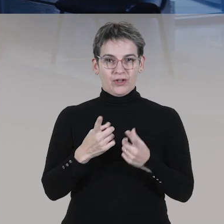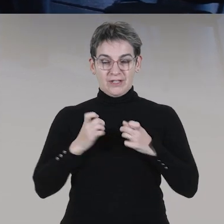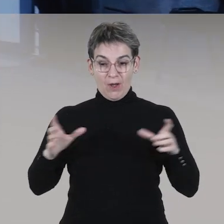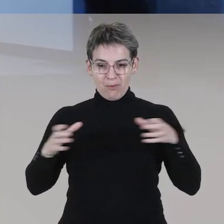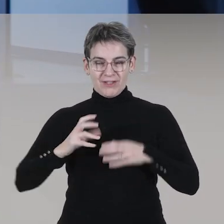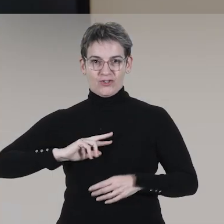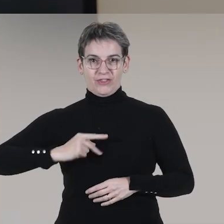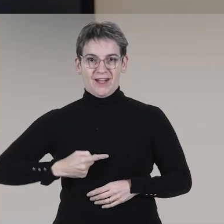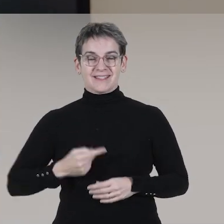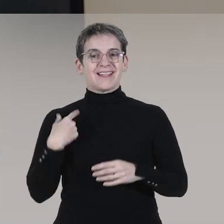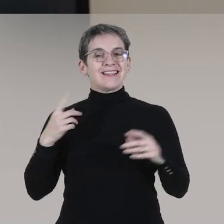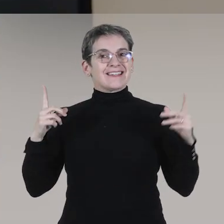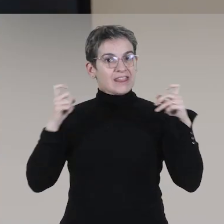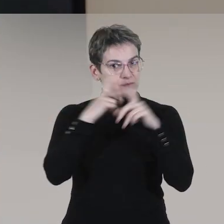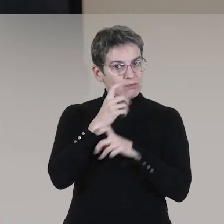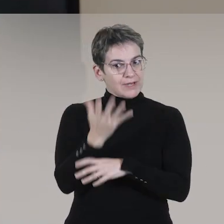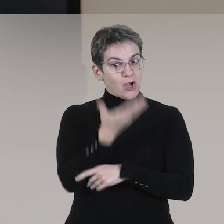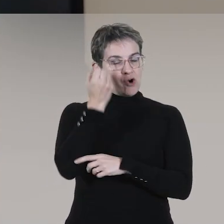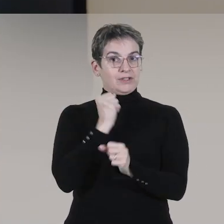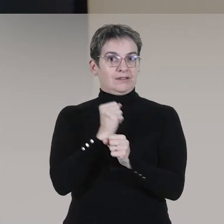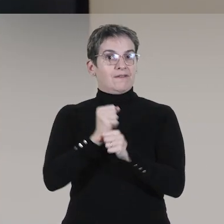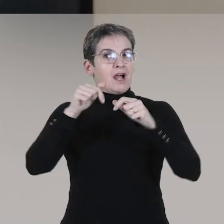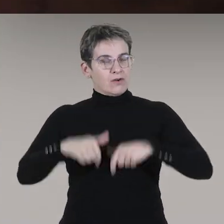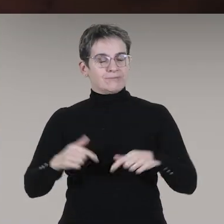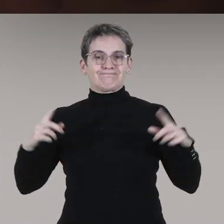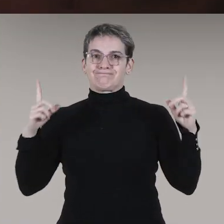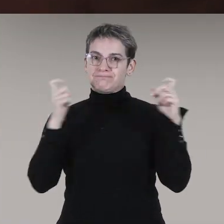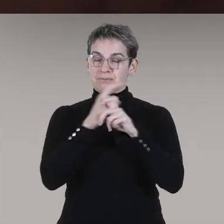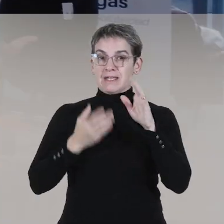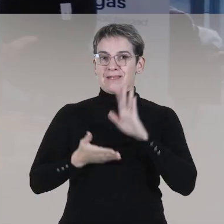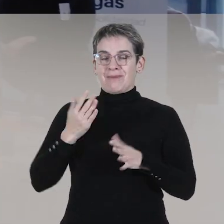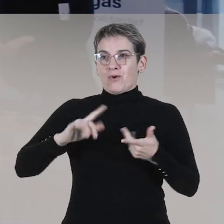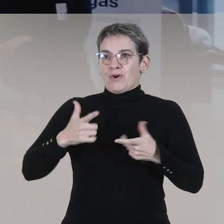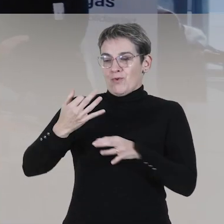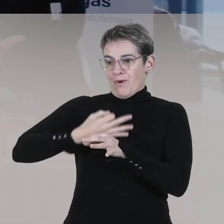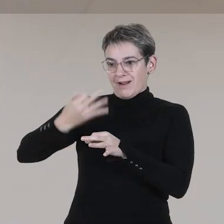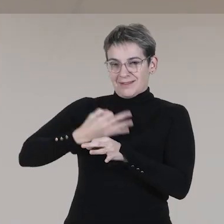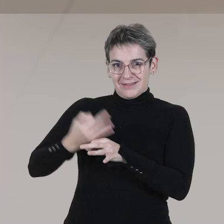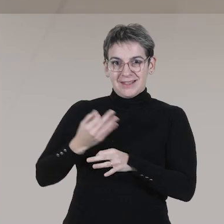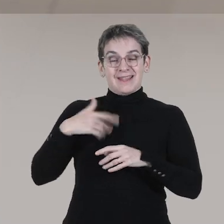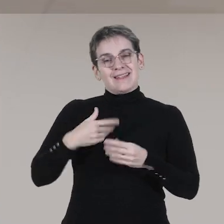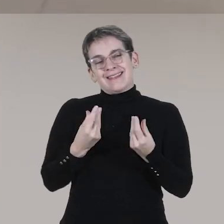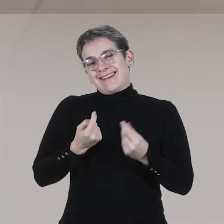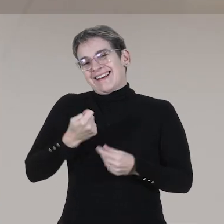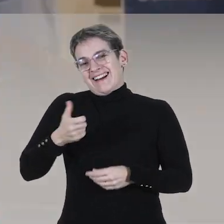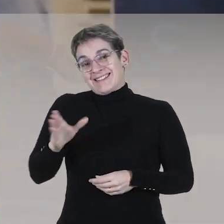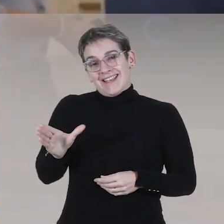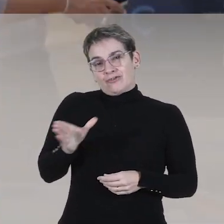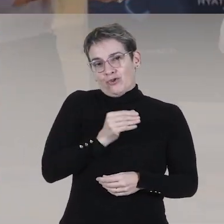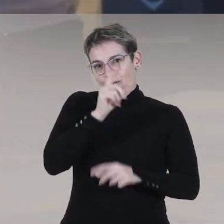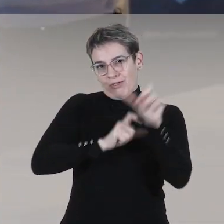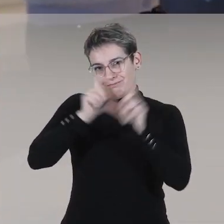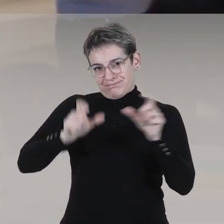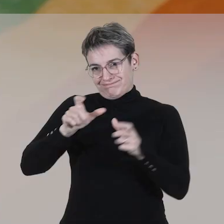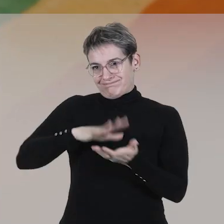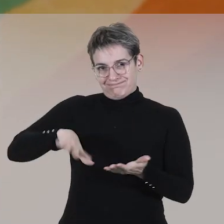población trans, que es muy dificultoso conseguir trabajo hoy en día, más cuando no tenés una formación académica, que es lo que le pasa a la mayor parte